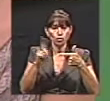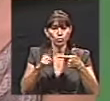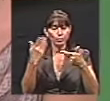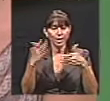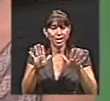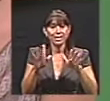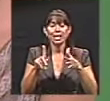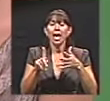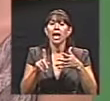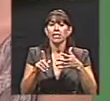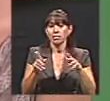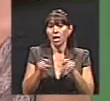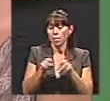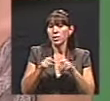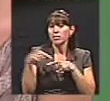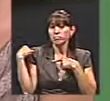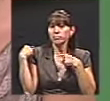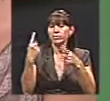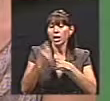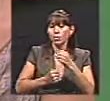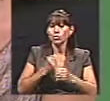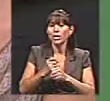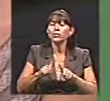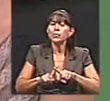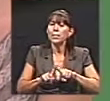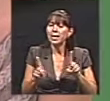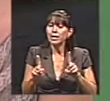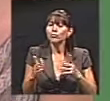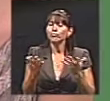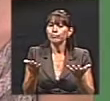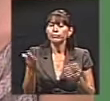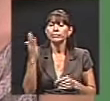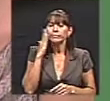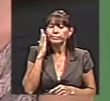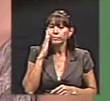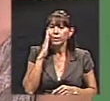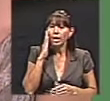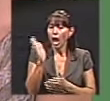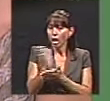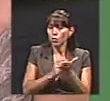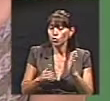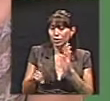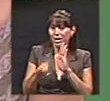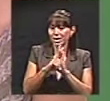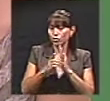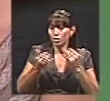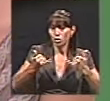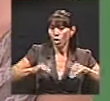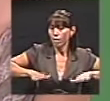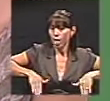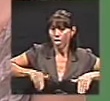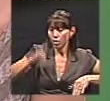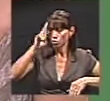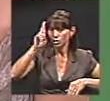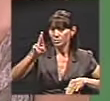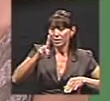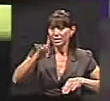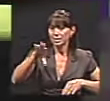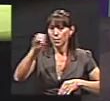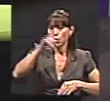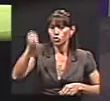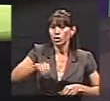tienen también algunos años, pero sí se han conocido algunos derechos que todavía no se respetan tal vez al